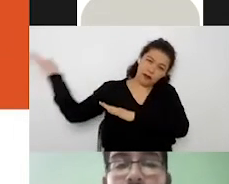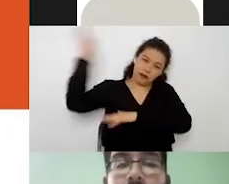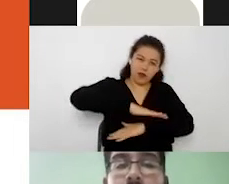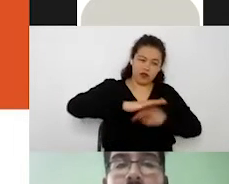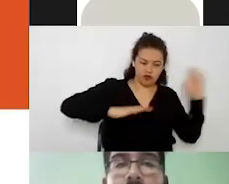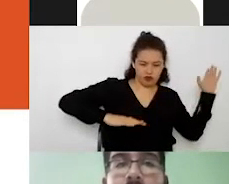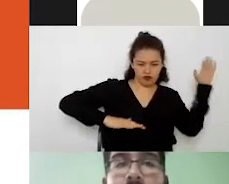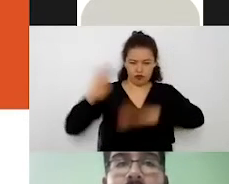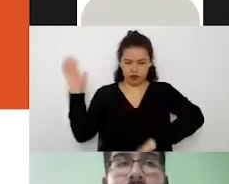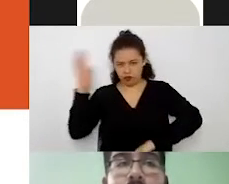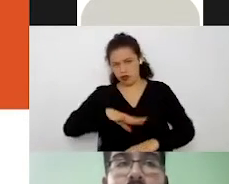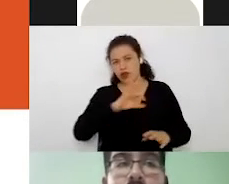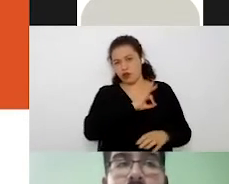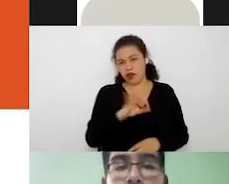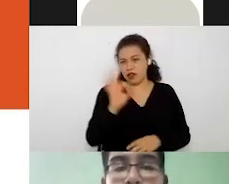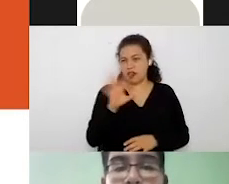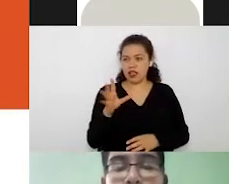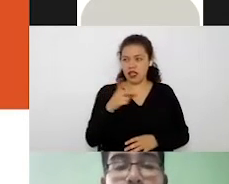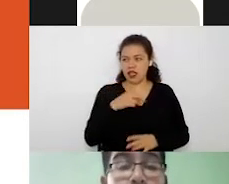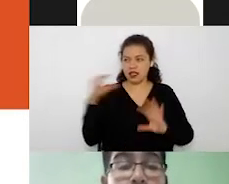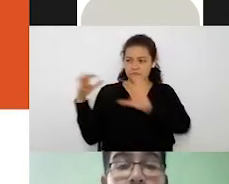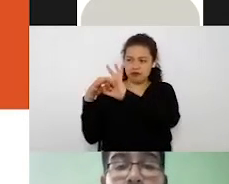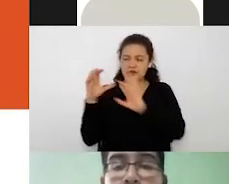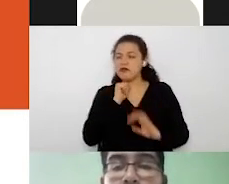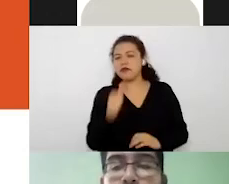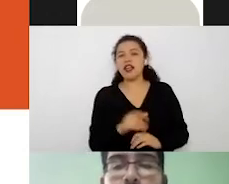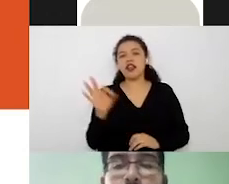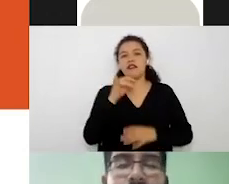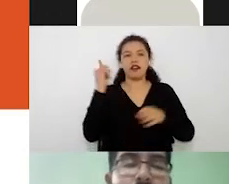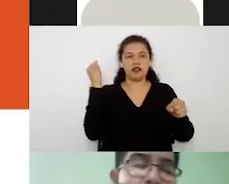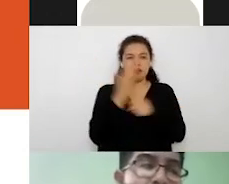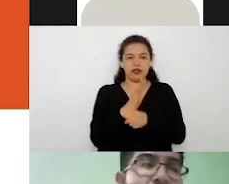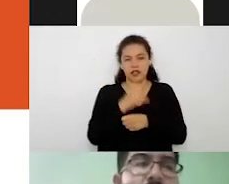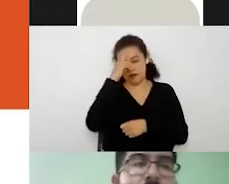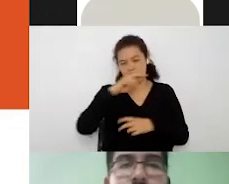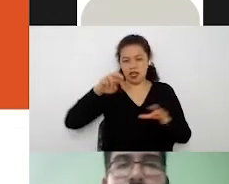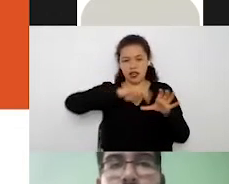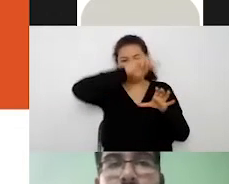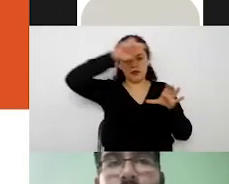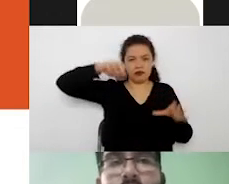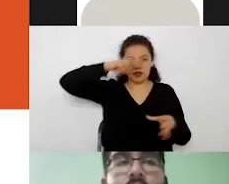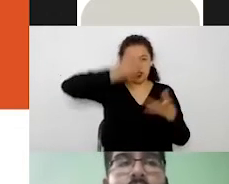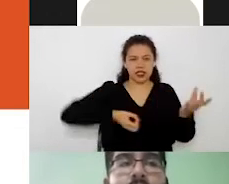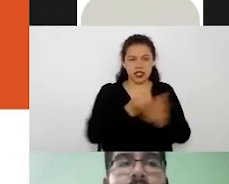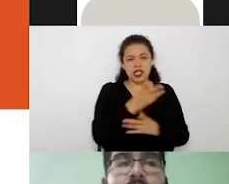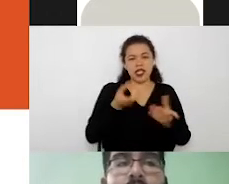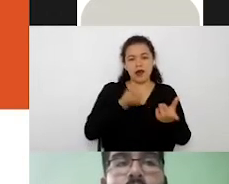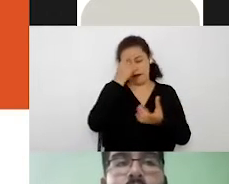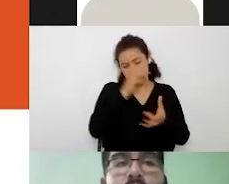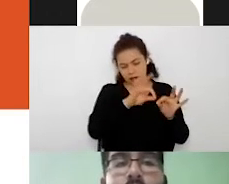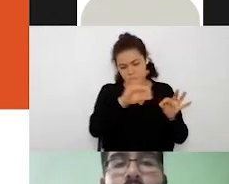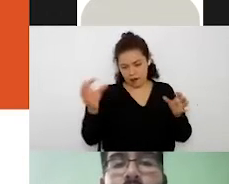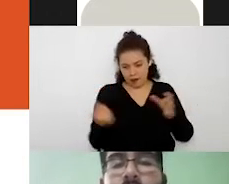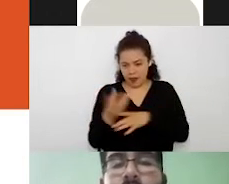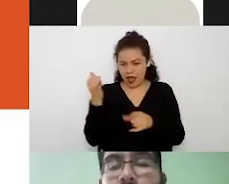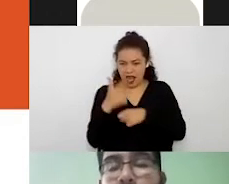fija, que tenemos obstrucciones en, por ejemplo, escaleras de emergencia, en rutas de evacuación, en todo este